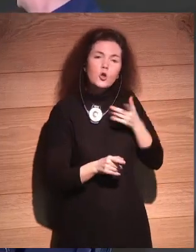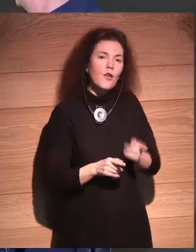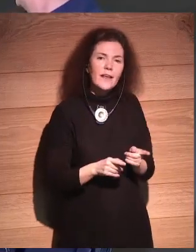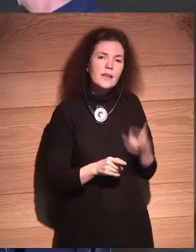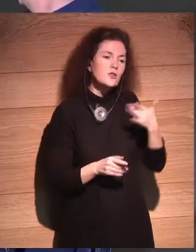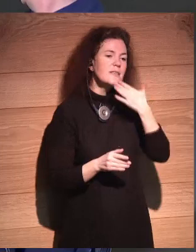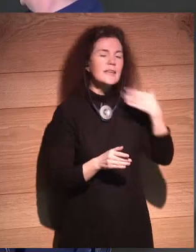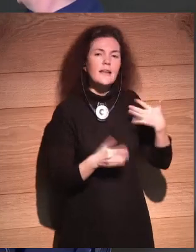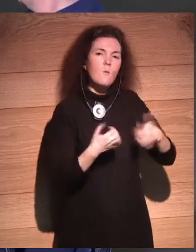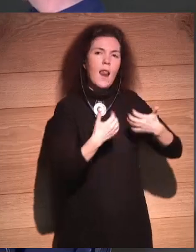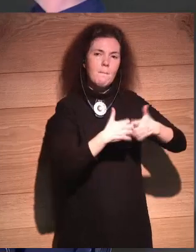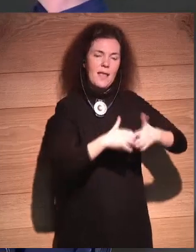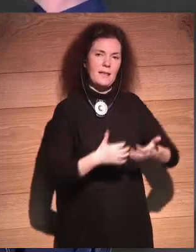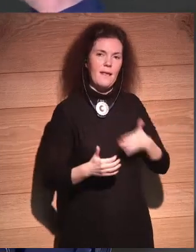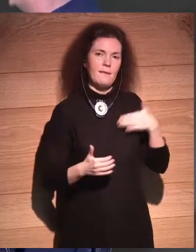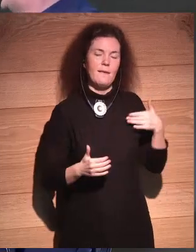quieren ser una máquina.